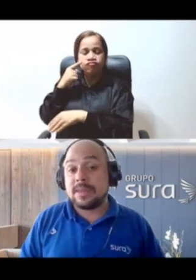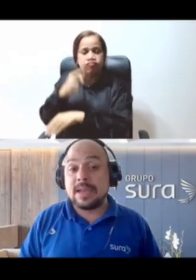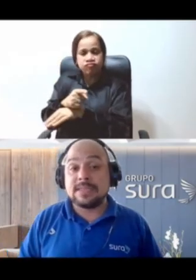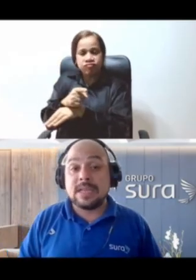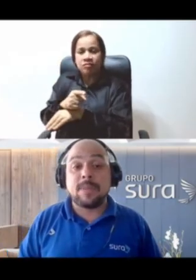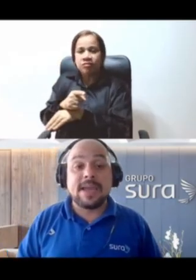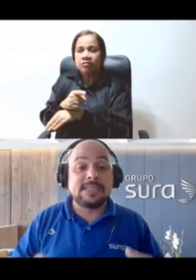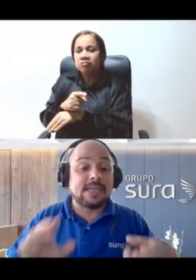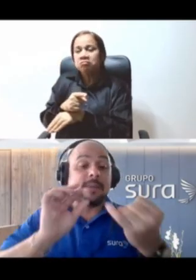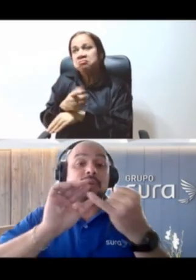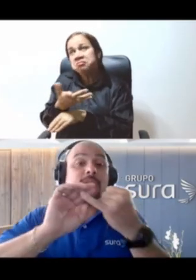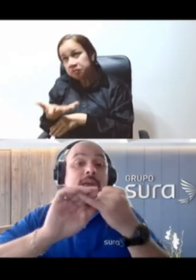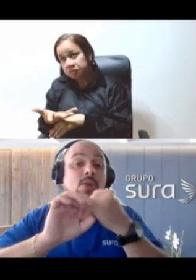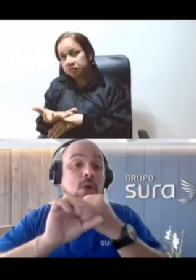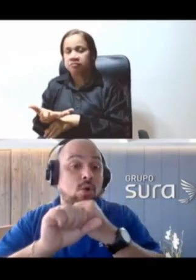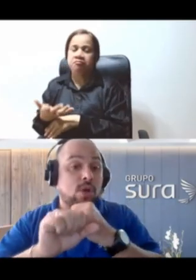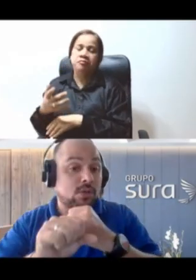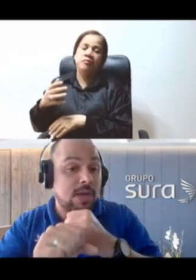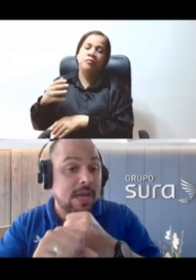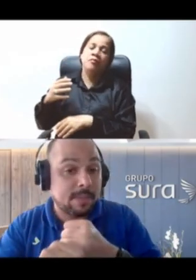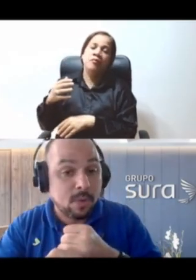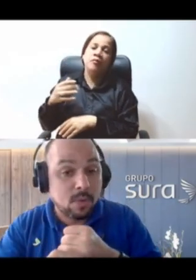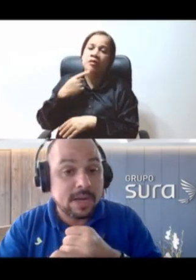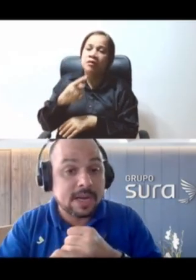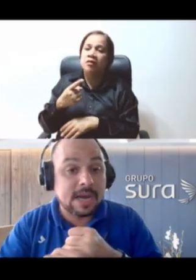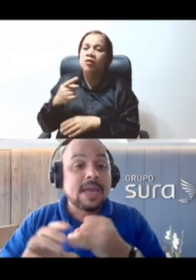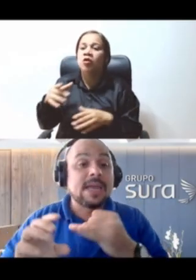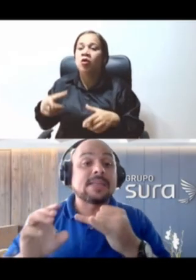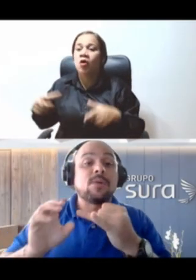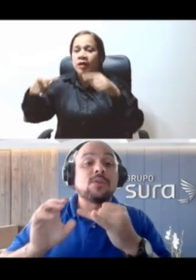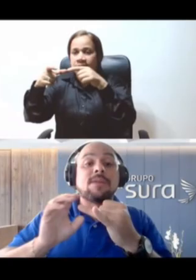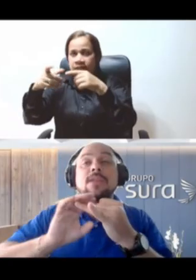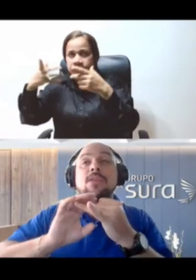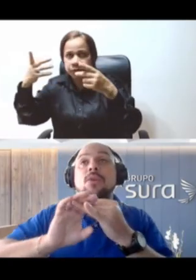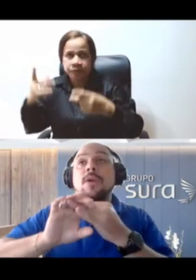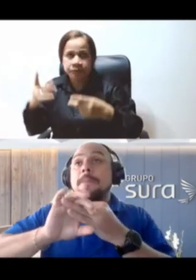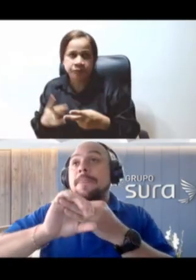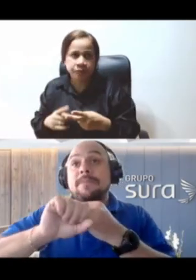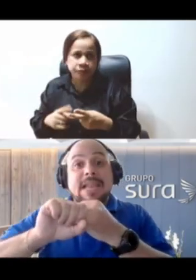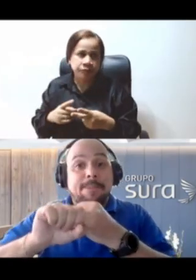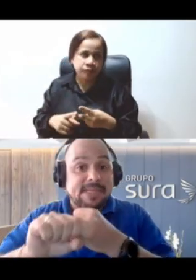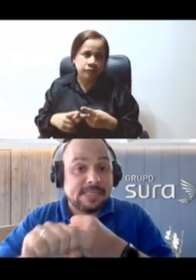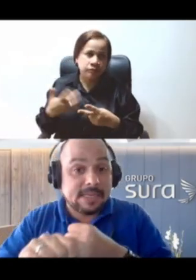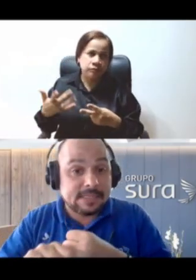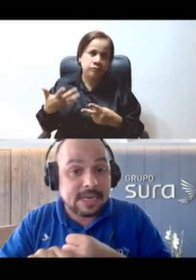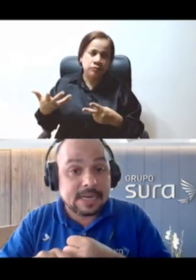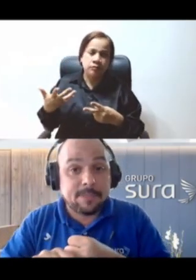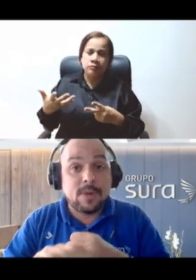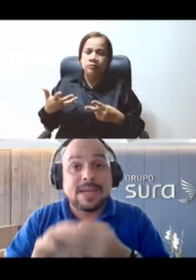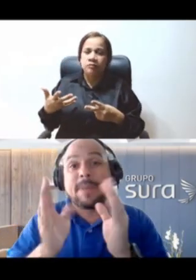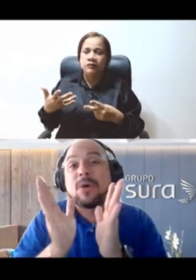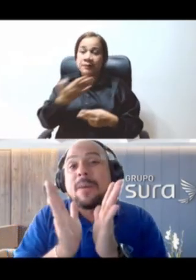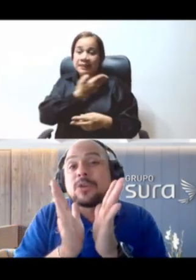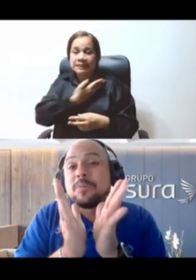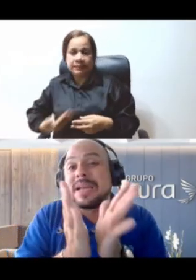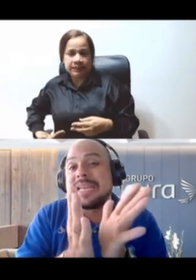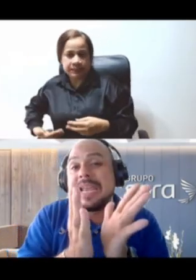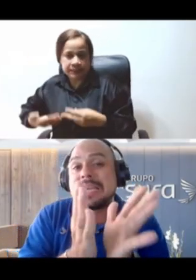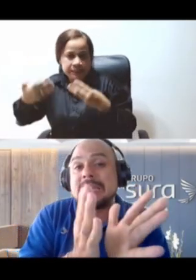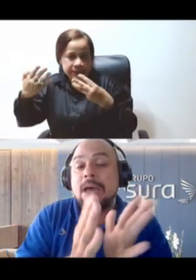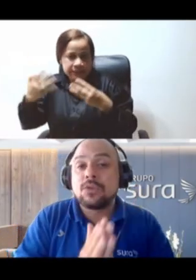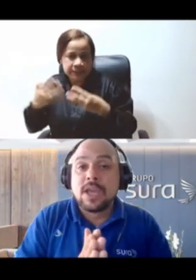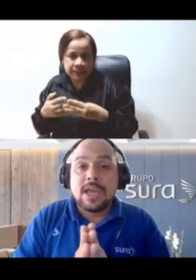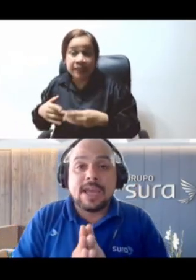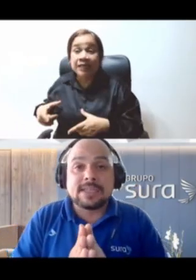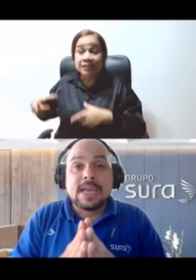autoridades gubernamentales del país, sí, estamos hablando del Congreso de la República, estamos hablando de la Presidencia de la República, pero vamos